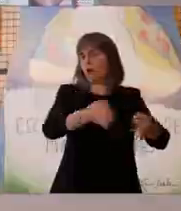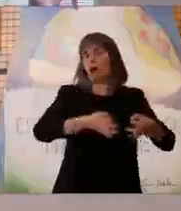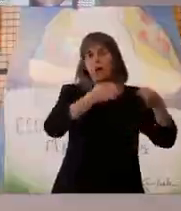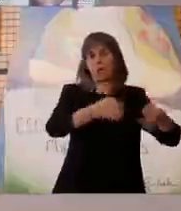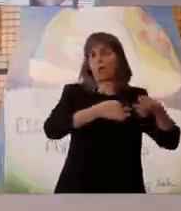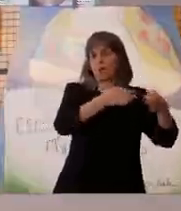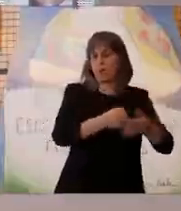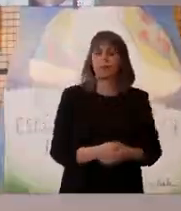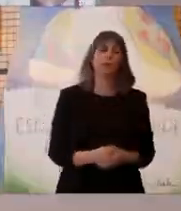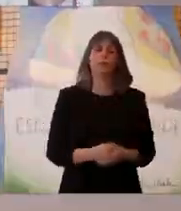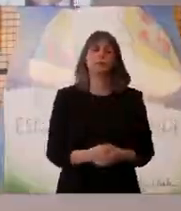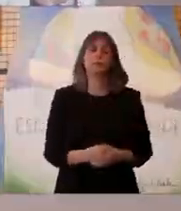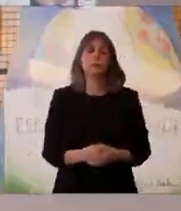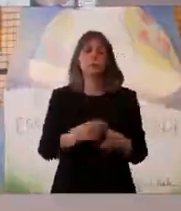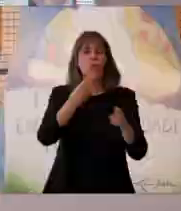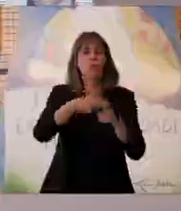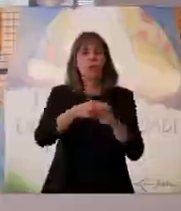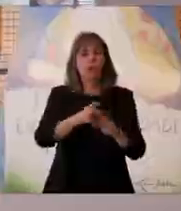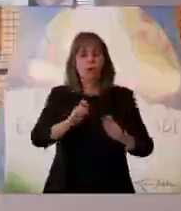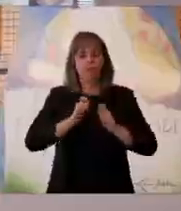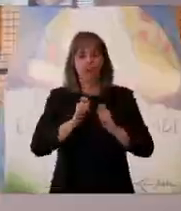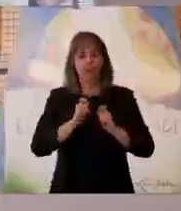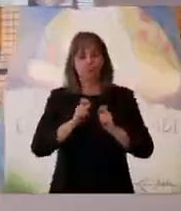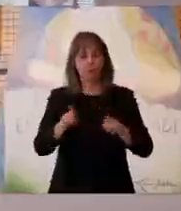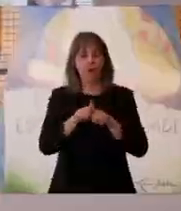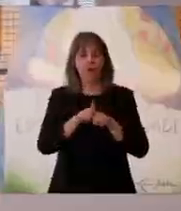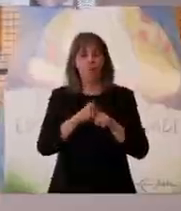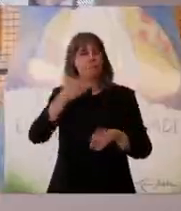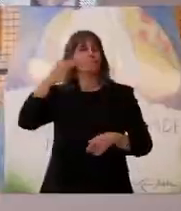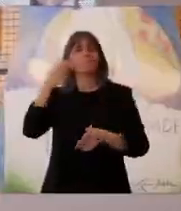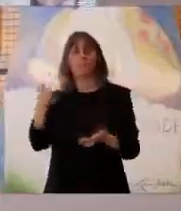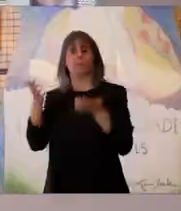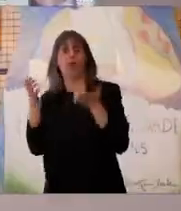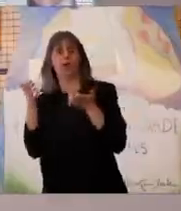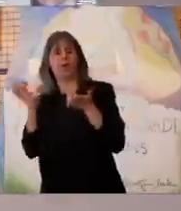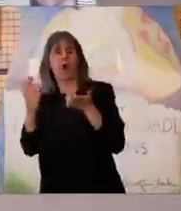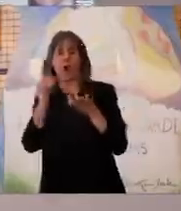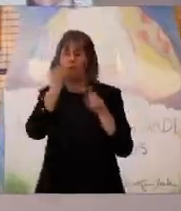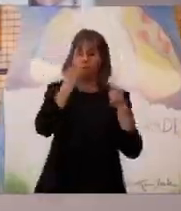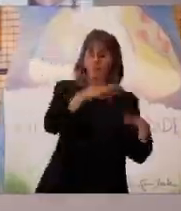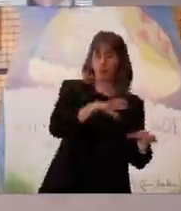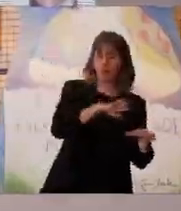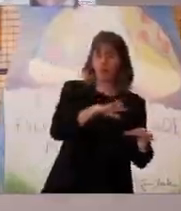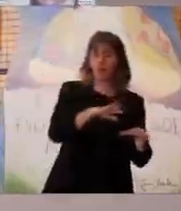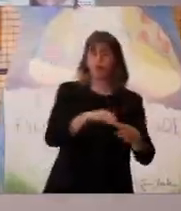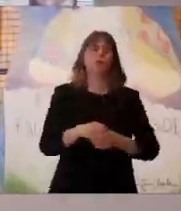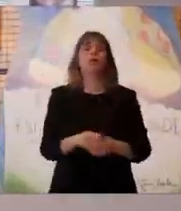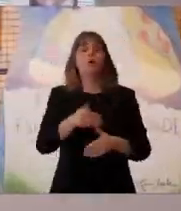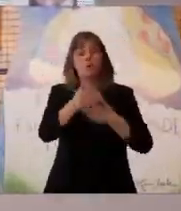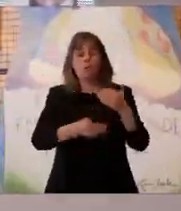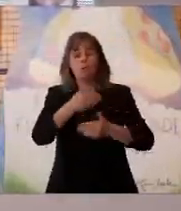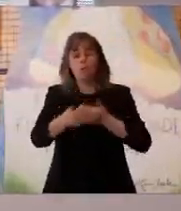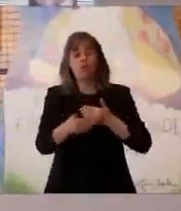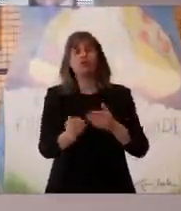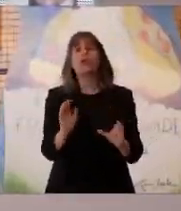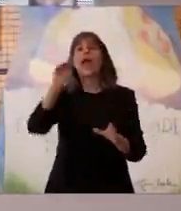privilegiar Perdón o redistribuir e intervenir en estos procesos evidentemente